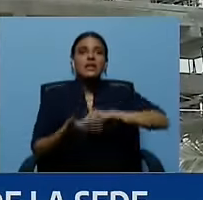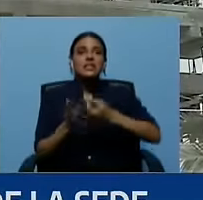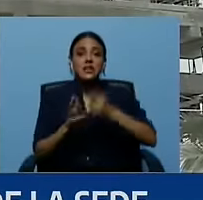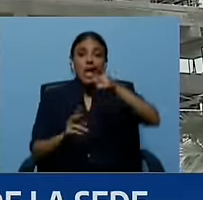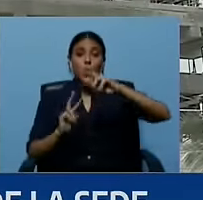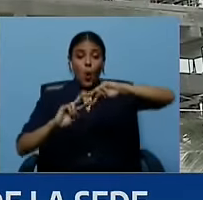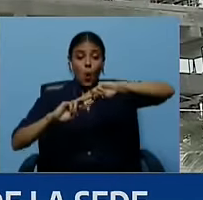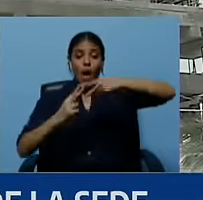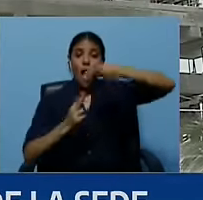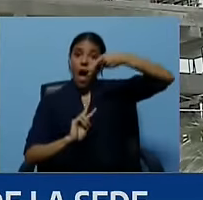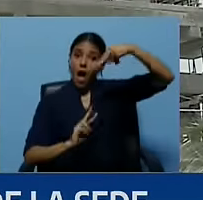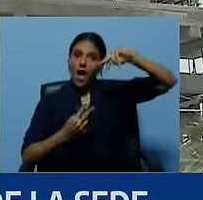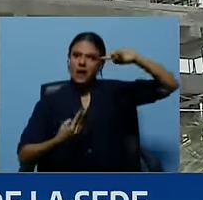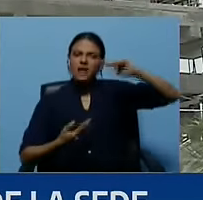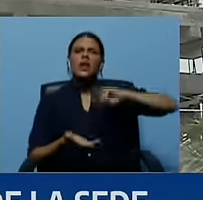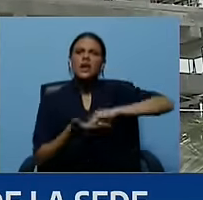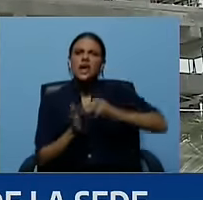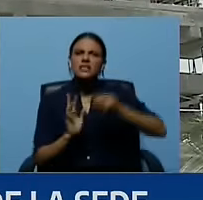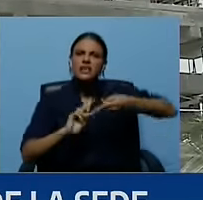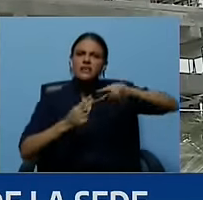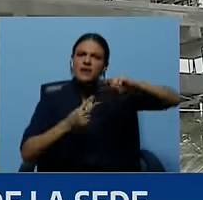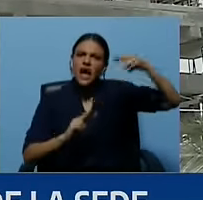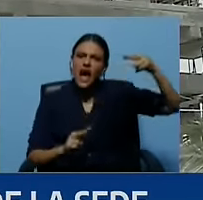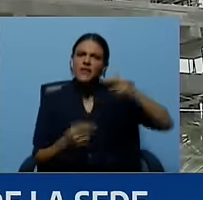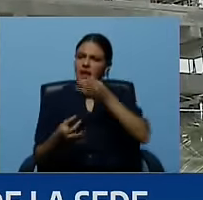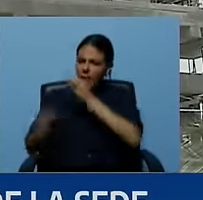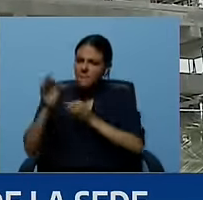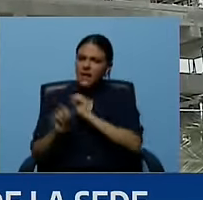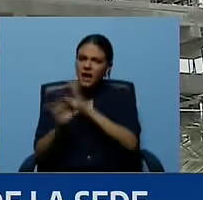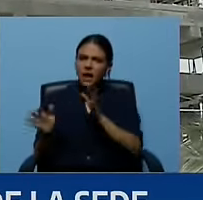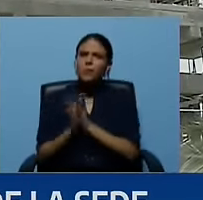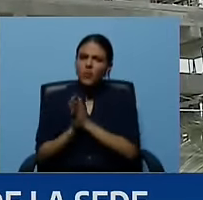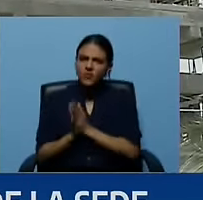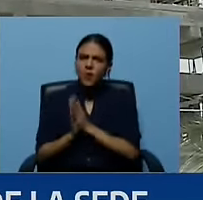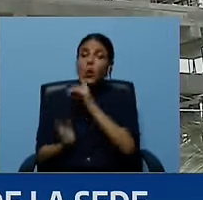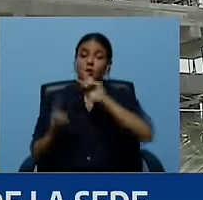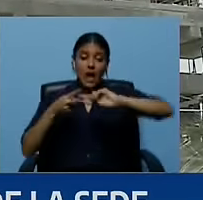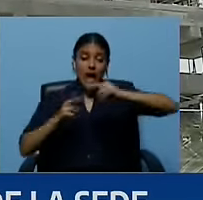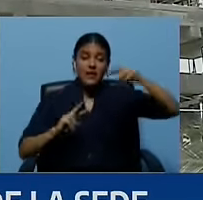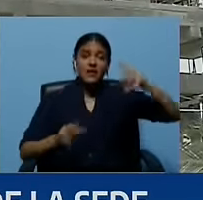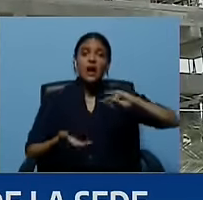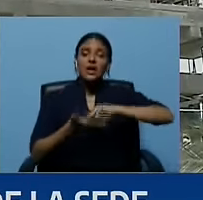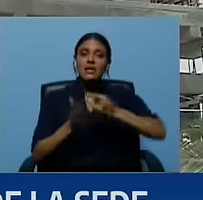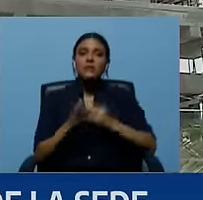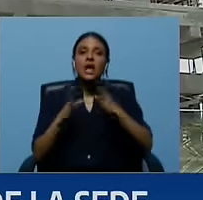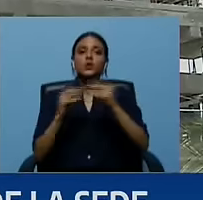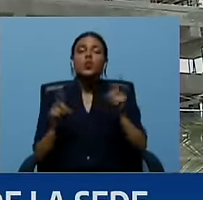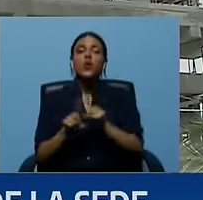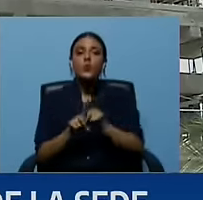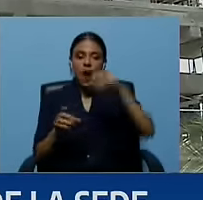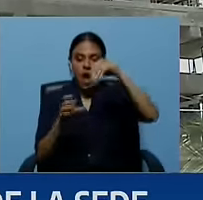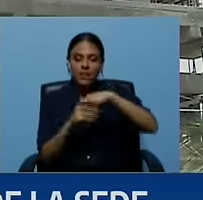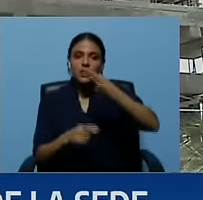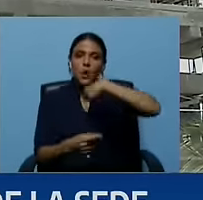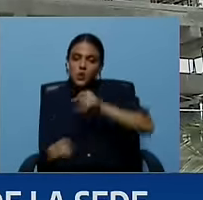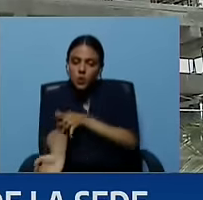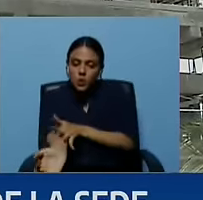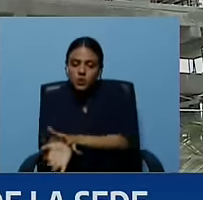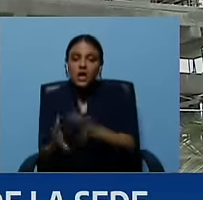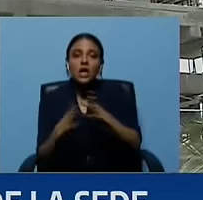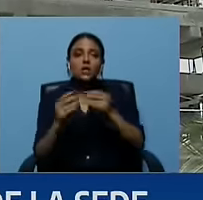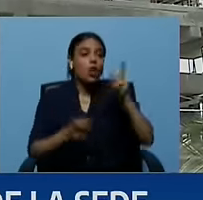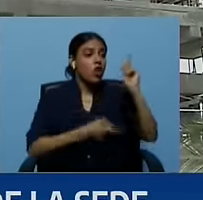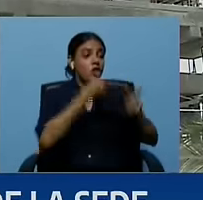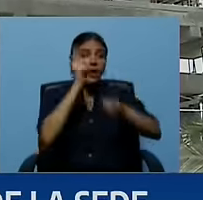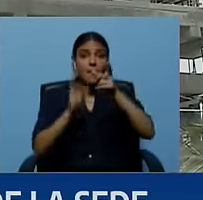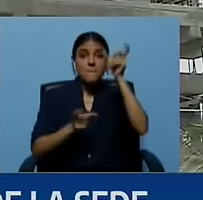Sí, presidente. ¿Qué me cuenta de este ADN, por favor? El ADN es la estructura que codifica nuestro material genético, presidente, de todos los